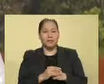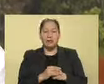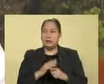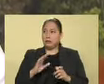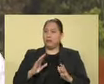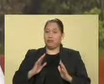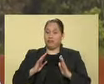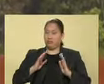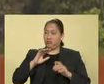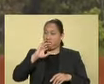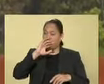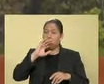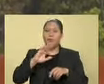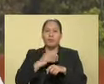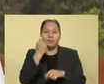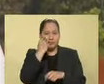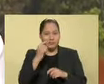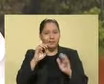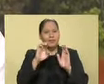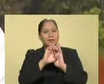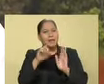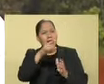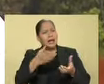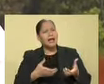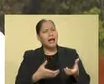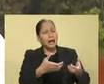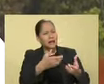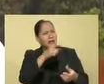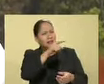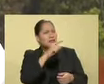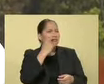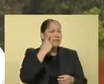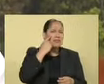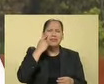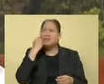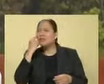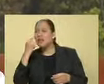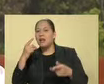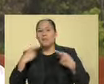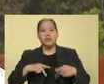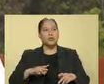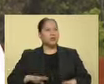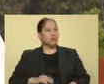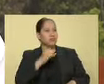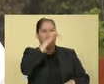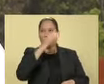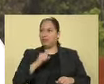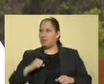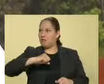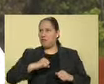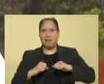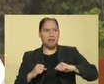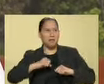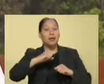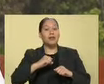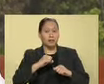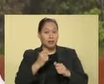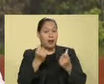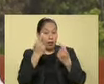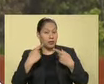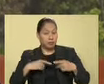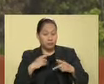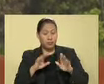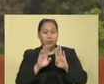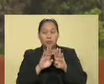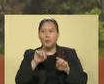sorprendente porque fíjate que no sé si han visto en la calle que hay muchas veces gente muy agresiva. Ajá. Y vemos gente que no